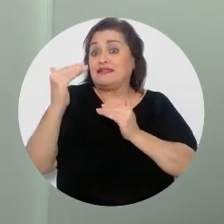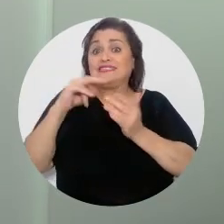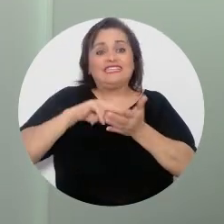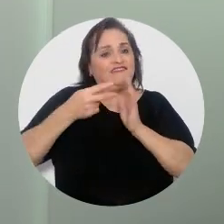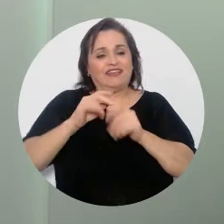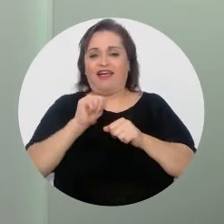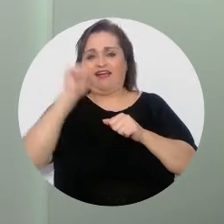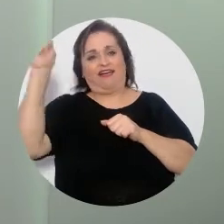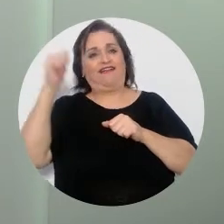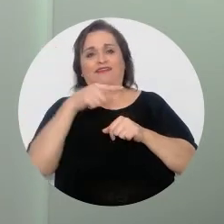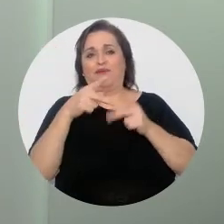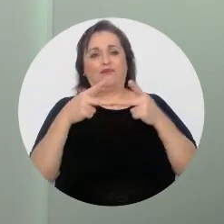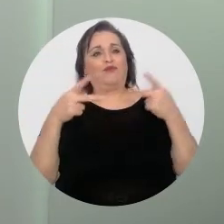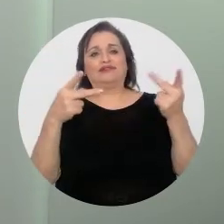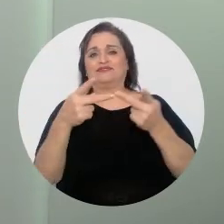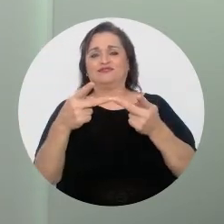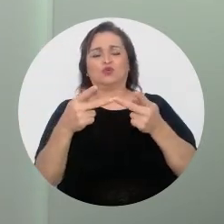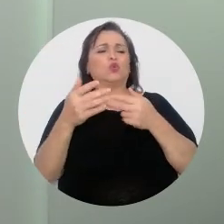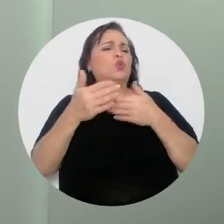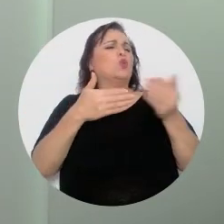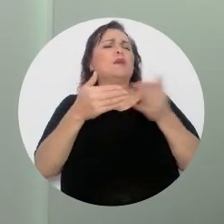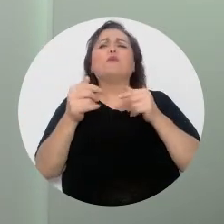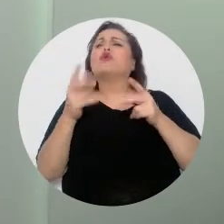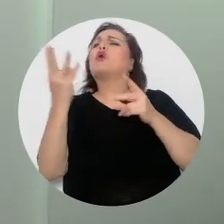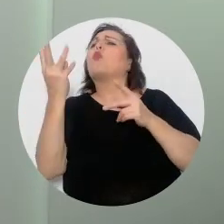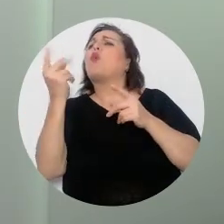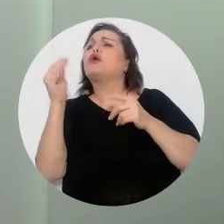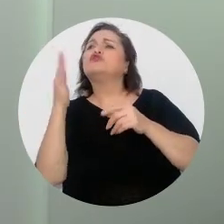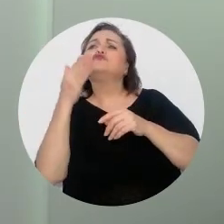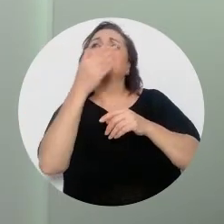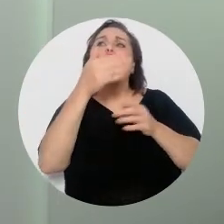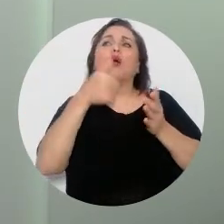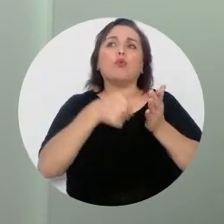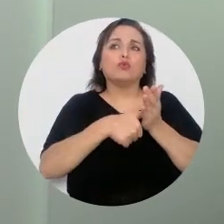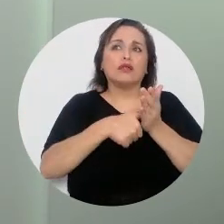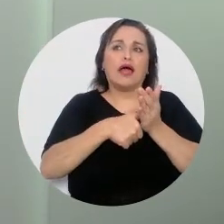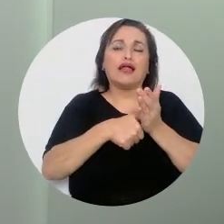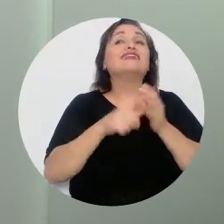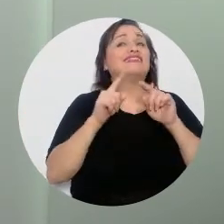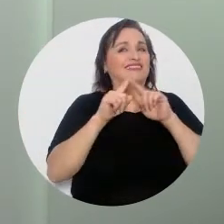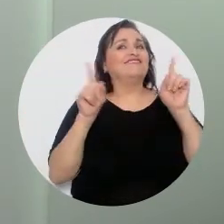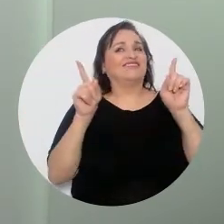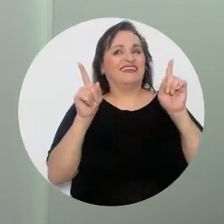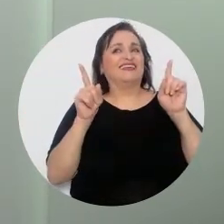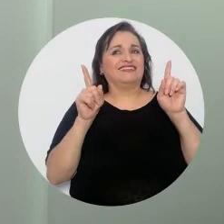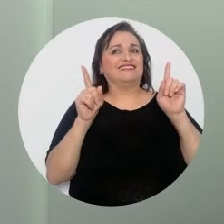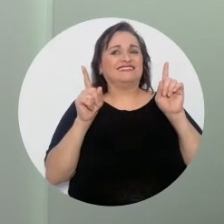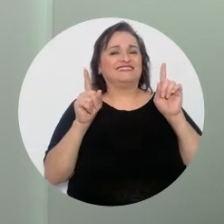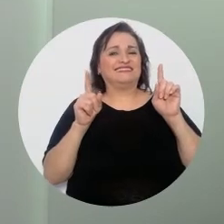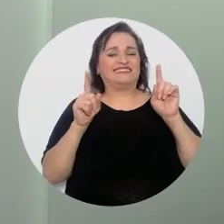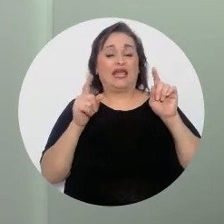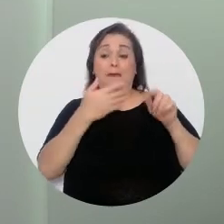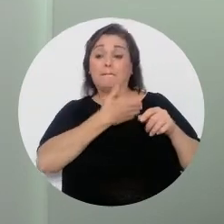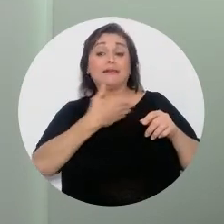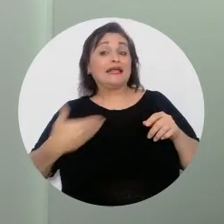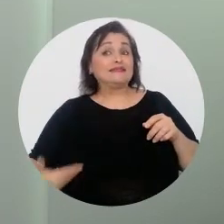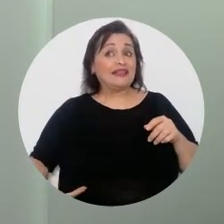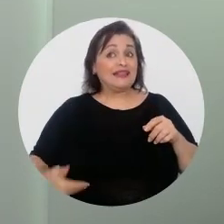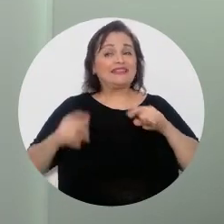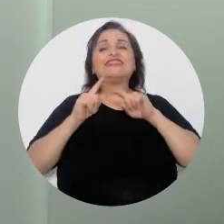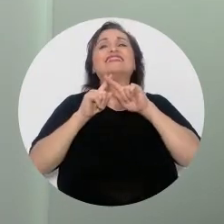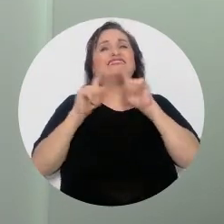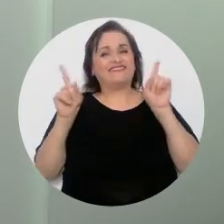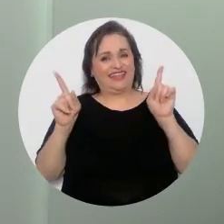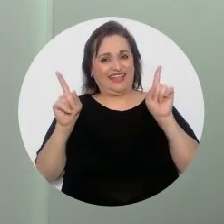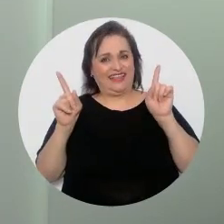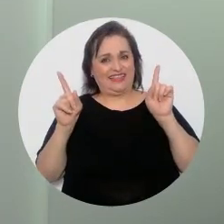más, ese le da el puesto, ¿verdad? Ahí no importa cuánta gente fue a votar. Ojo, porque eso sí es una diferencia fundamental con el cargo a